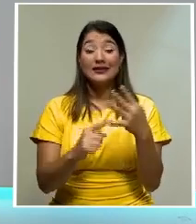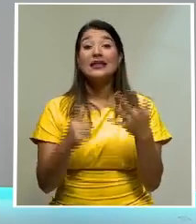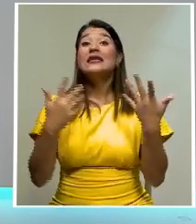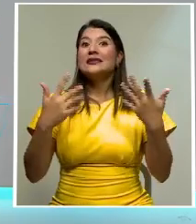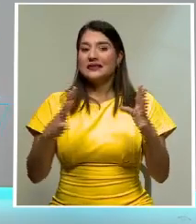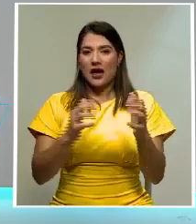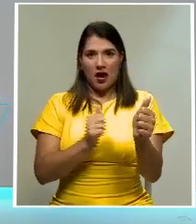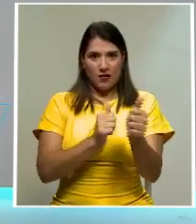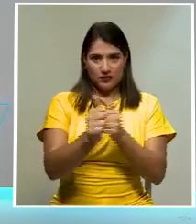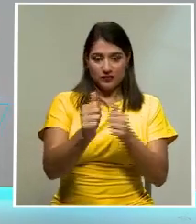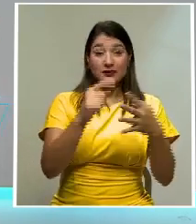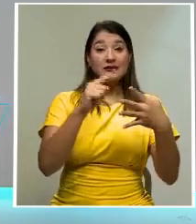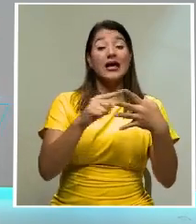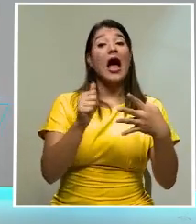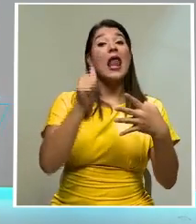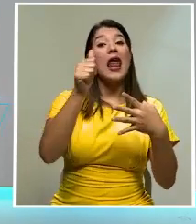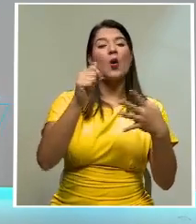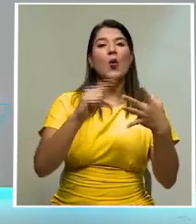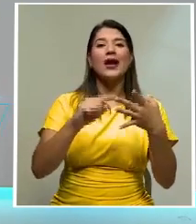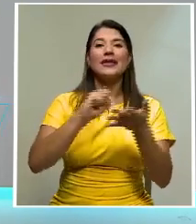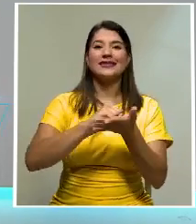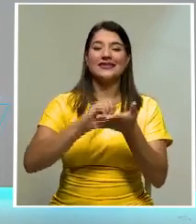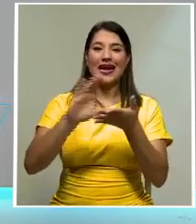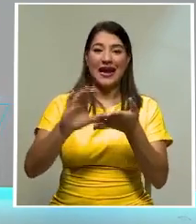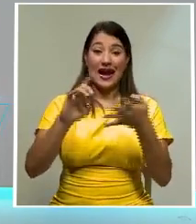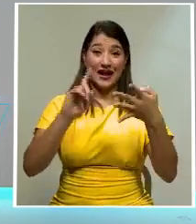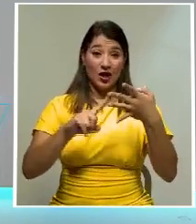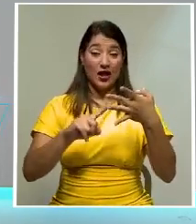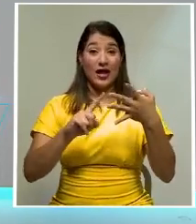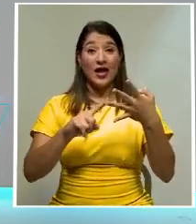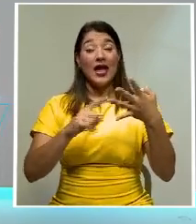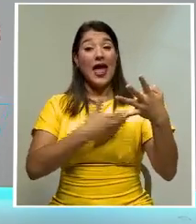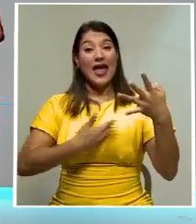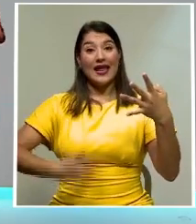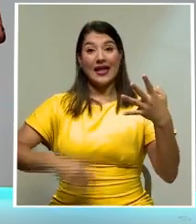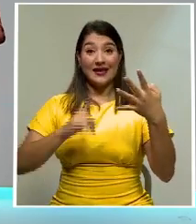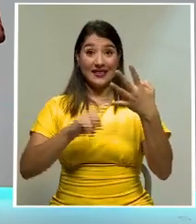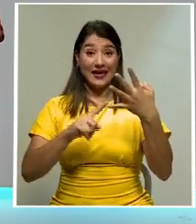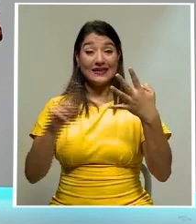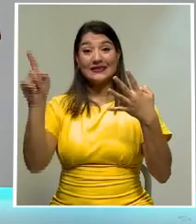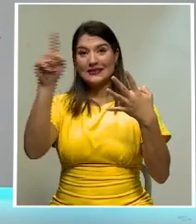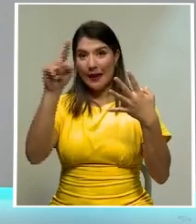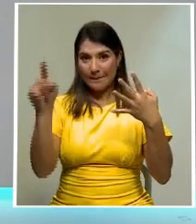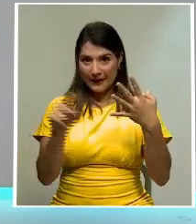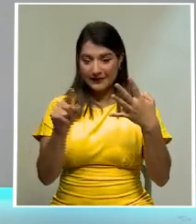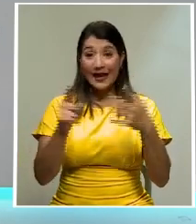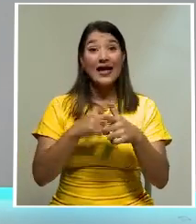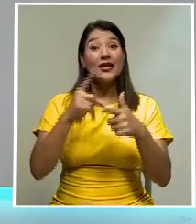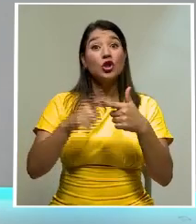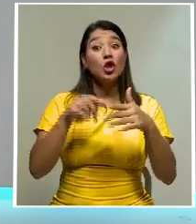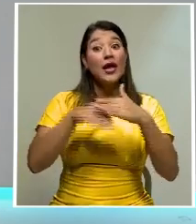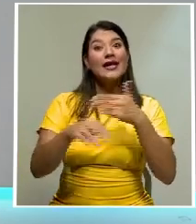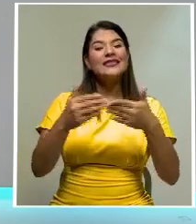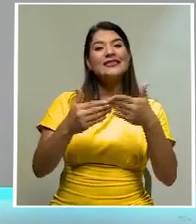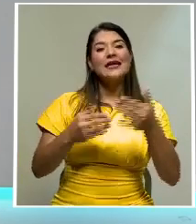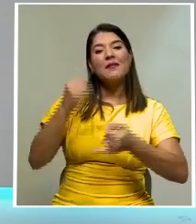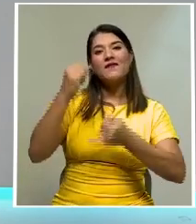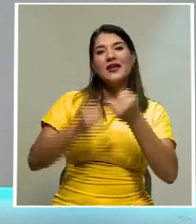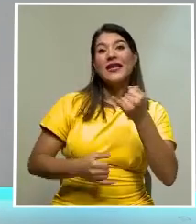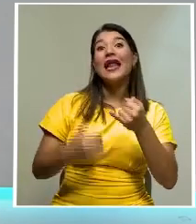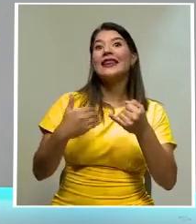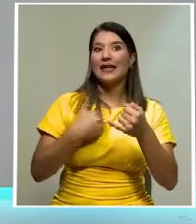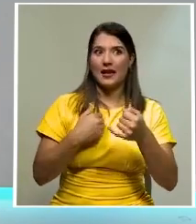ya definitivos: Alajuelense, San Carlos, el equipo herediano y el Deportivo Saprissa. Así que en las semifinales vamos a tener